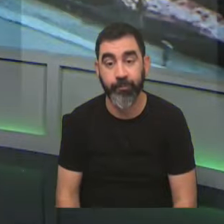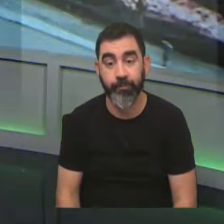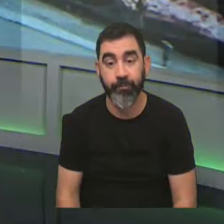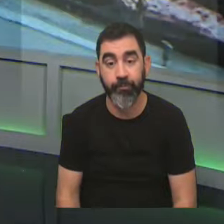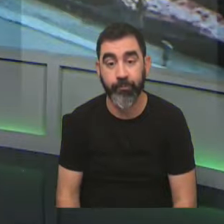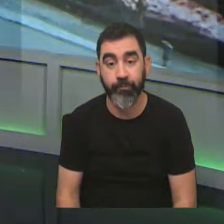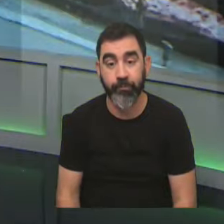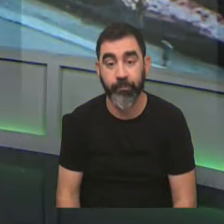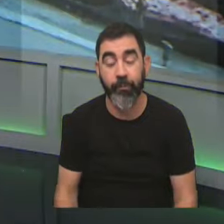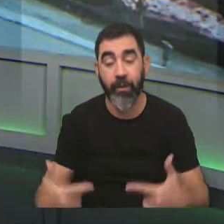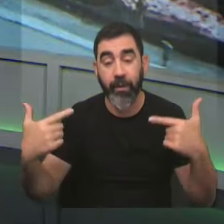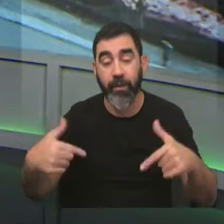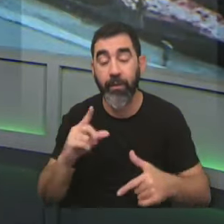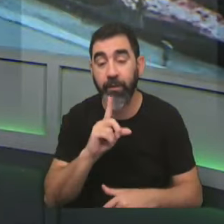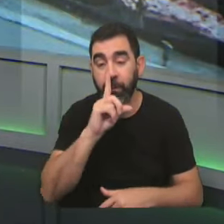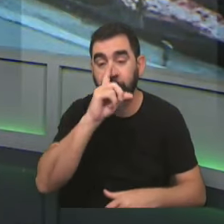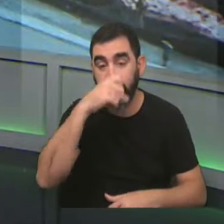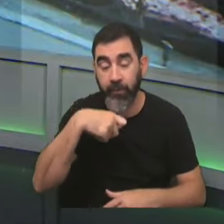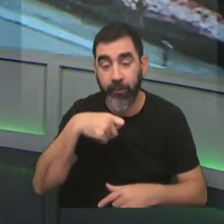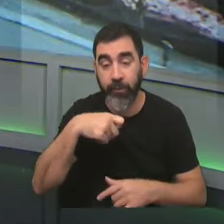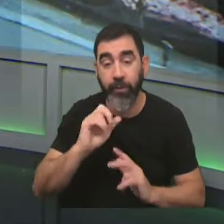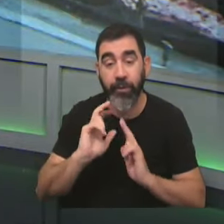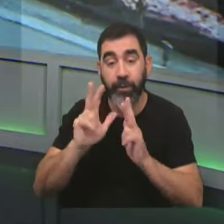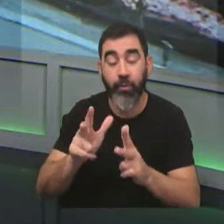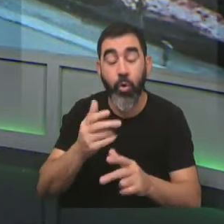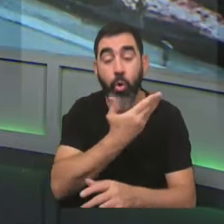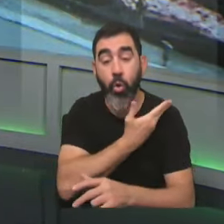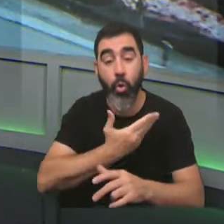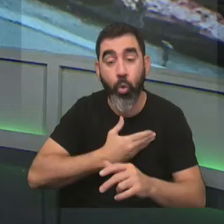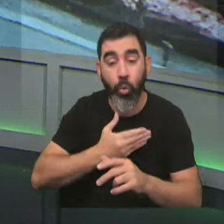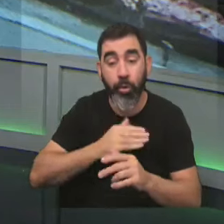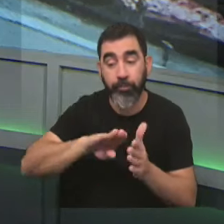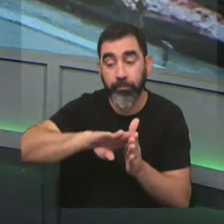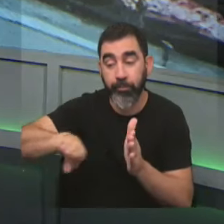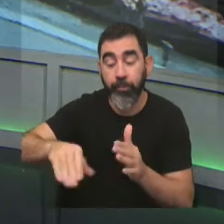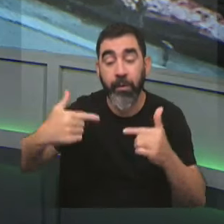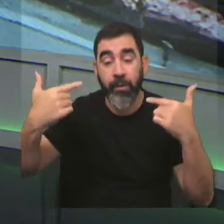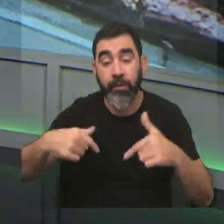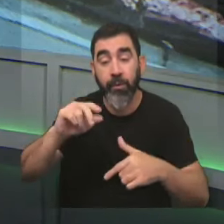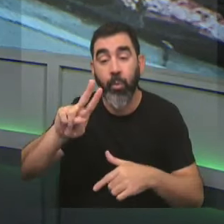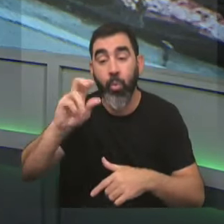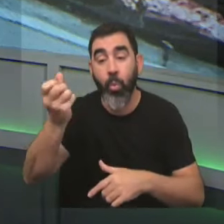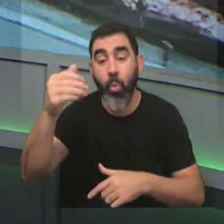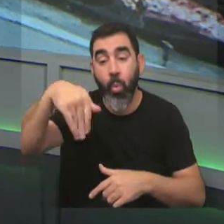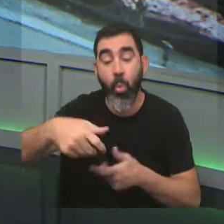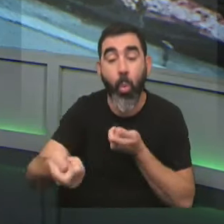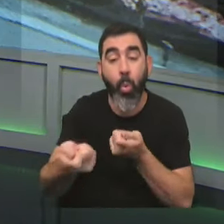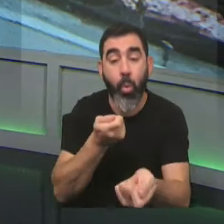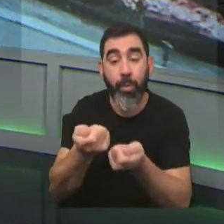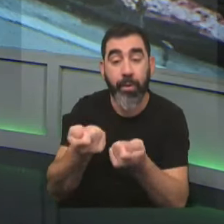crisis intendente de Montevideo Mauricio zino dijo que el gobierno central desplazó a la intendencia de la gobernanza de la unidad